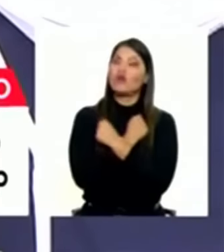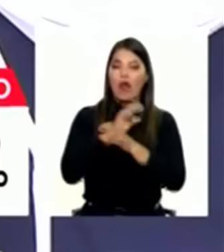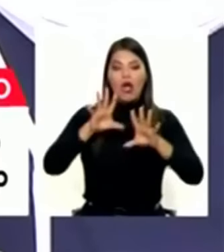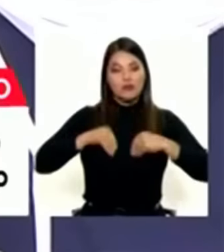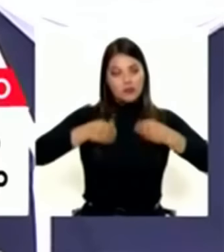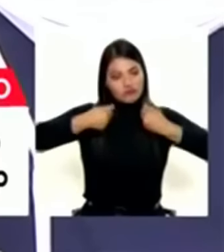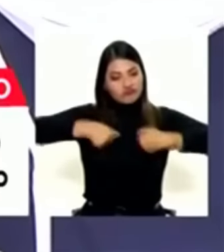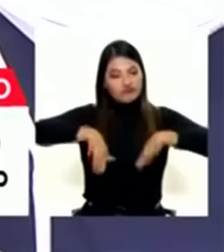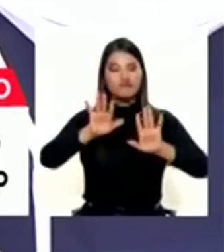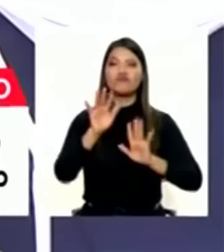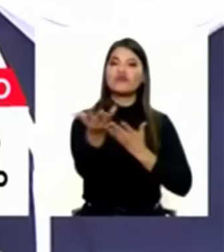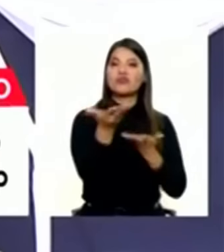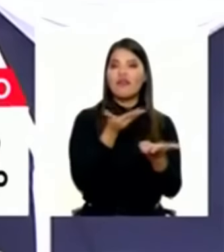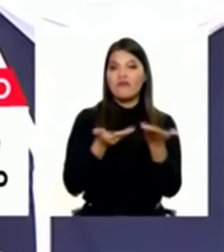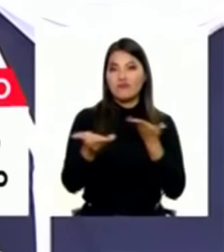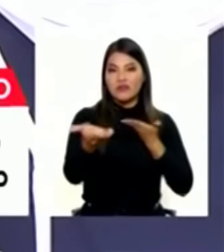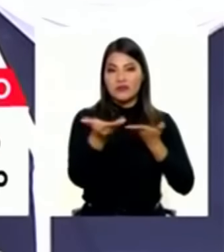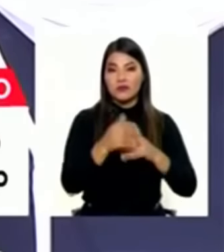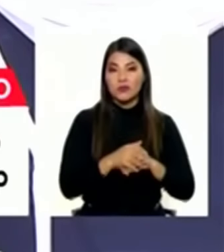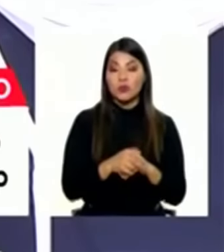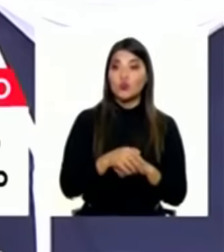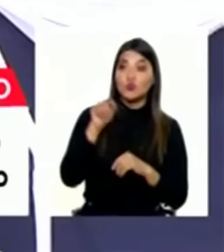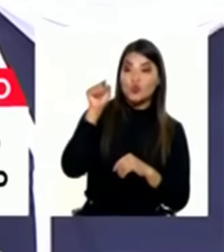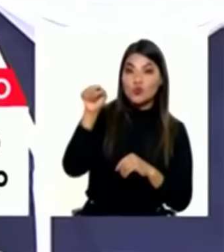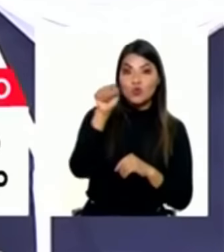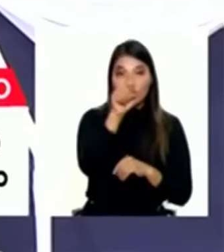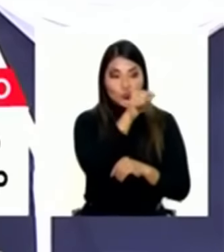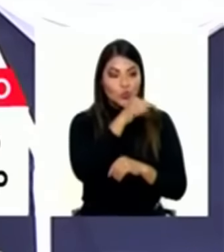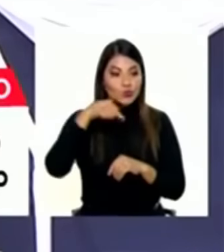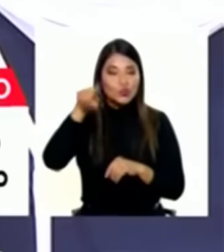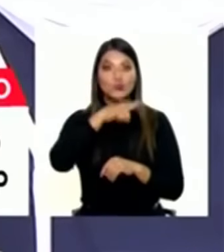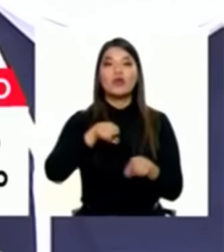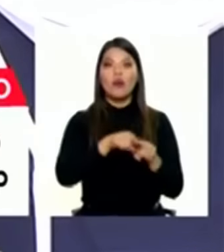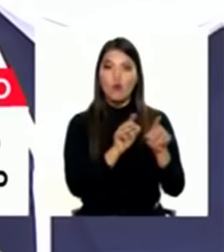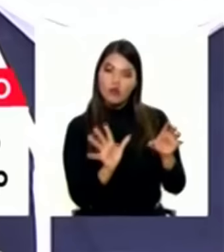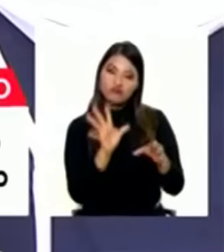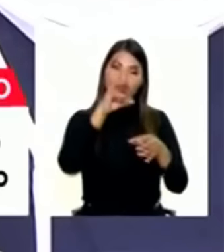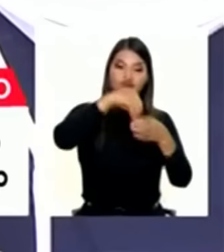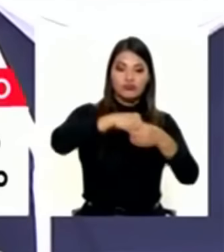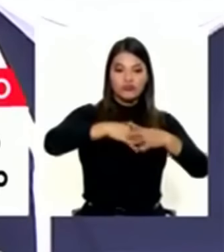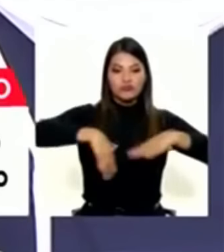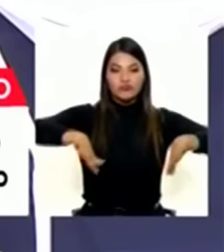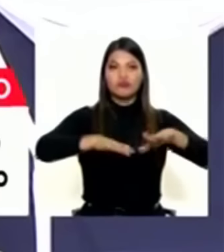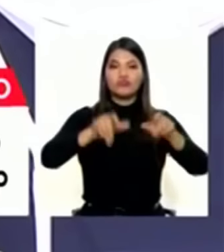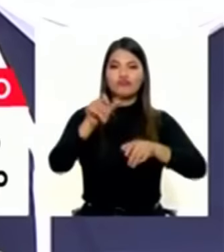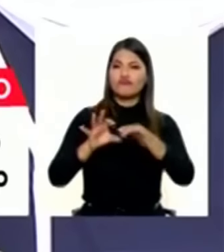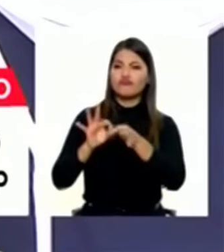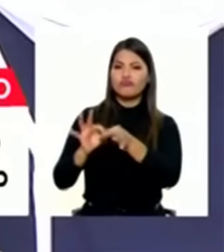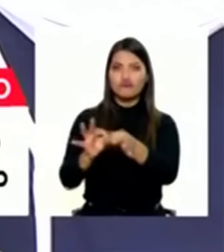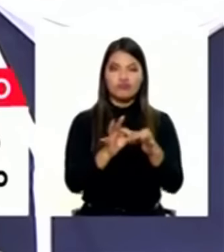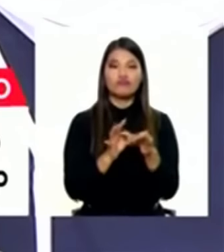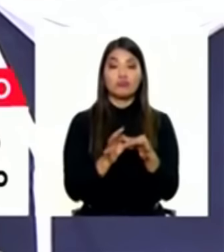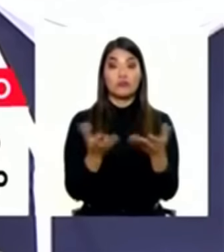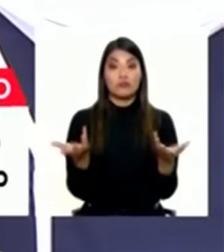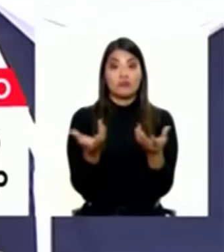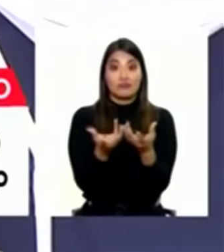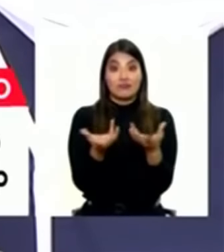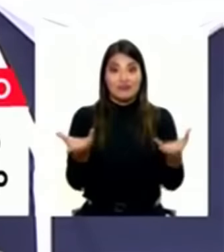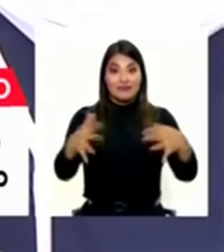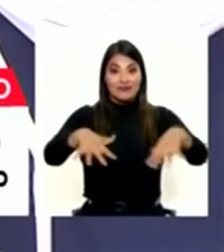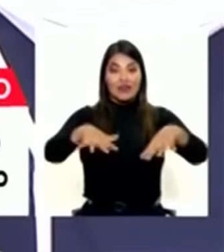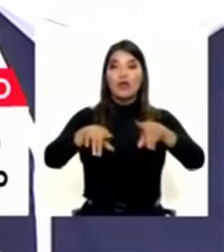Todos ustedes forman parte de esta institución porque